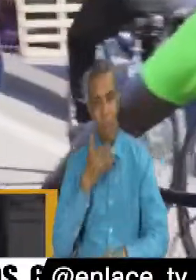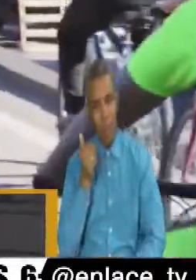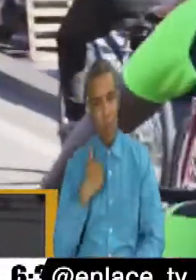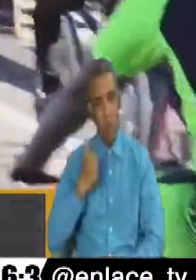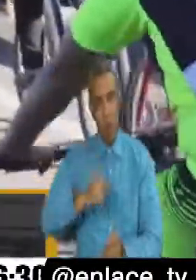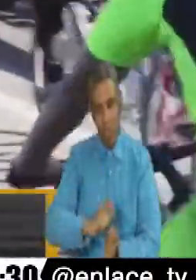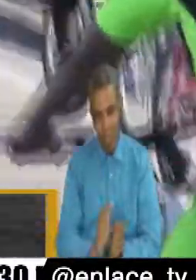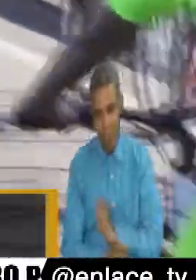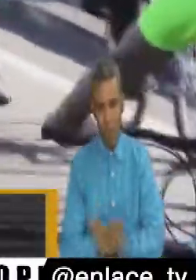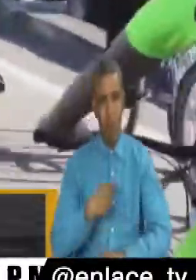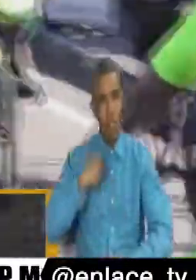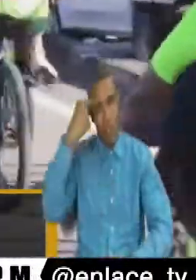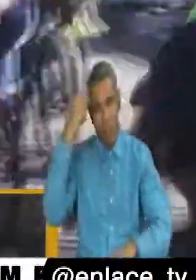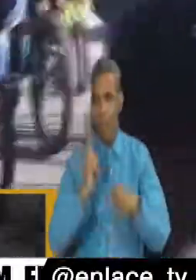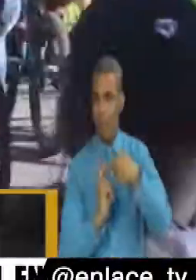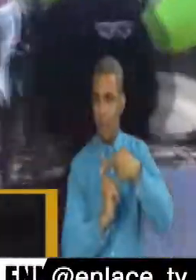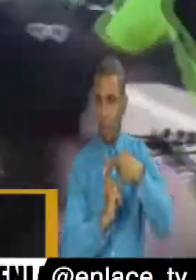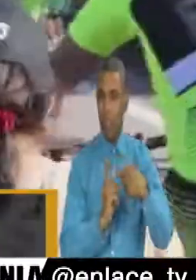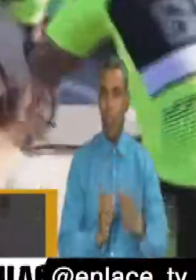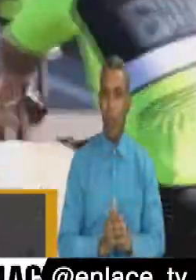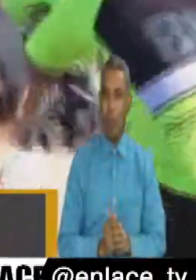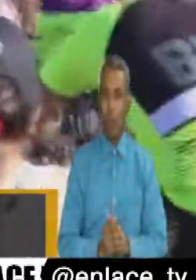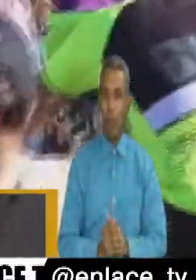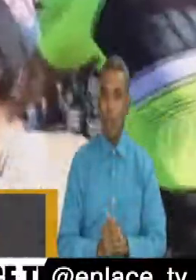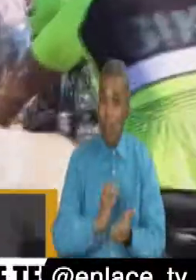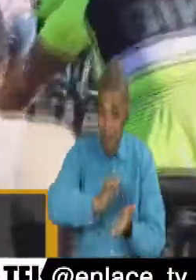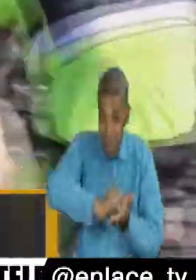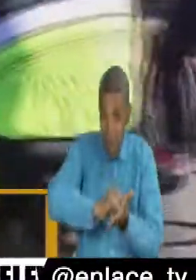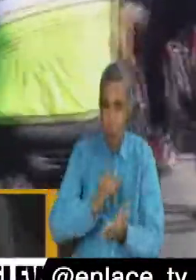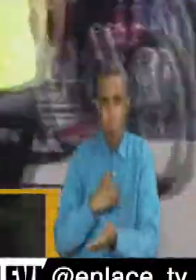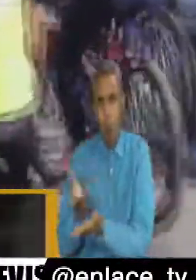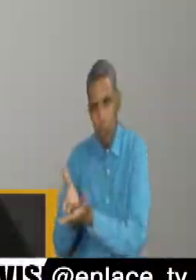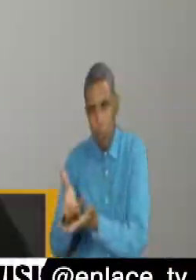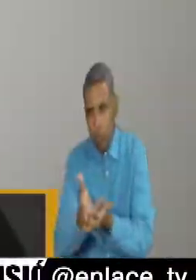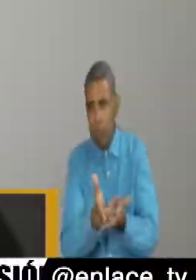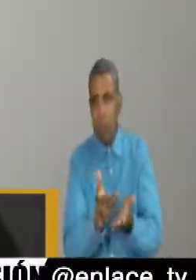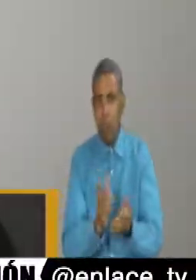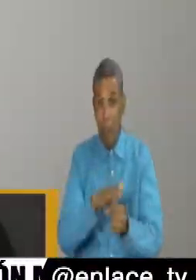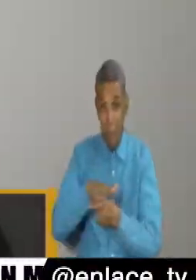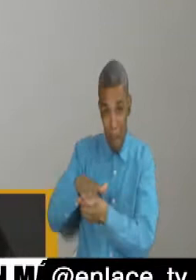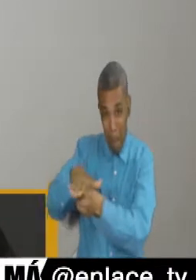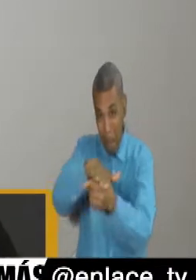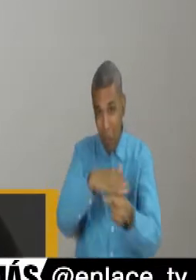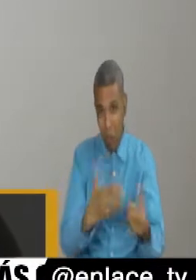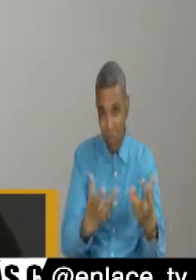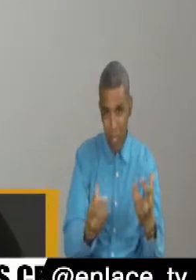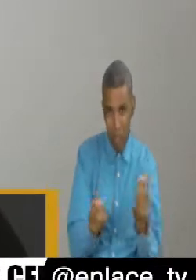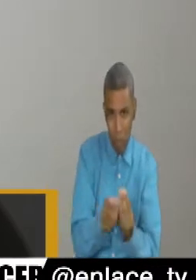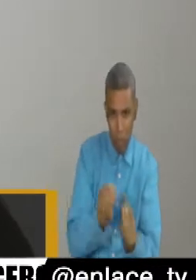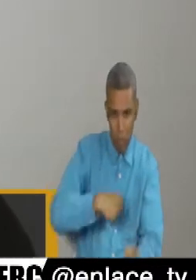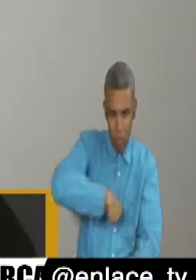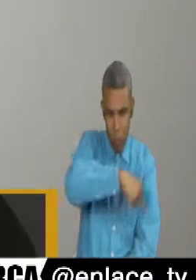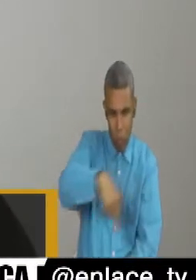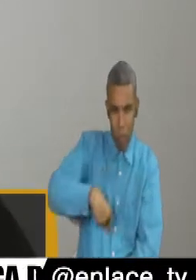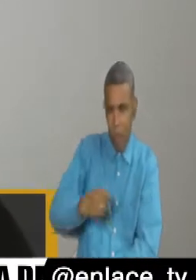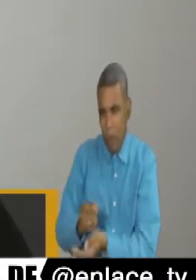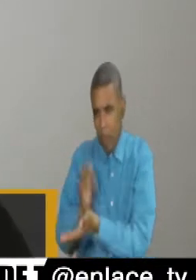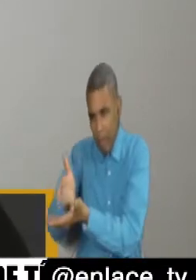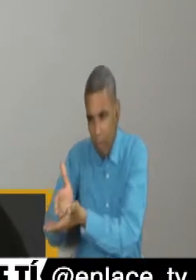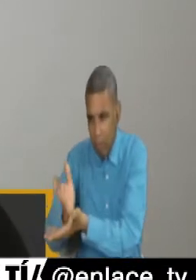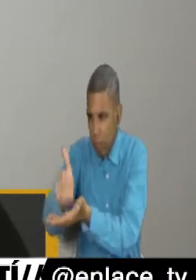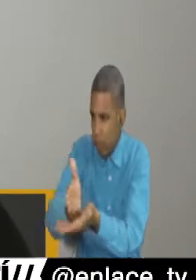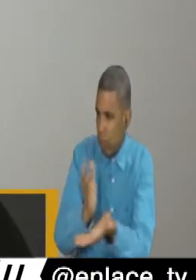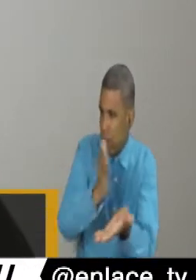acá en Barranca Bermeja. Esa es la idea, la invitación, pues, a los ciudadanos para que se vinculen con nosotros, la Policía